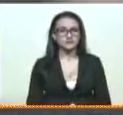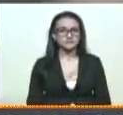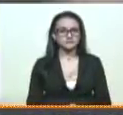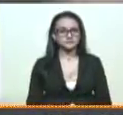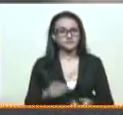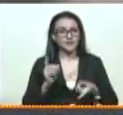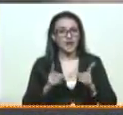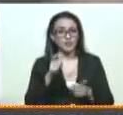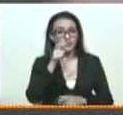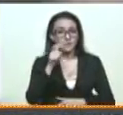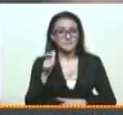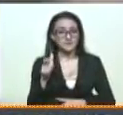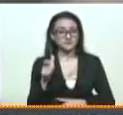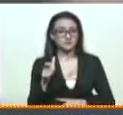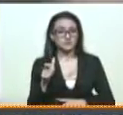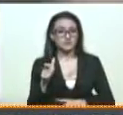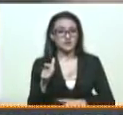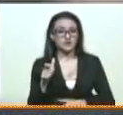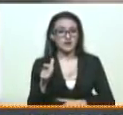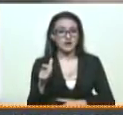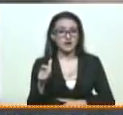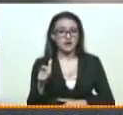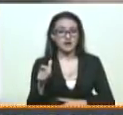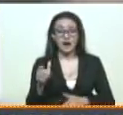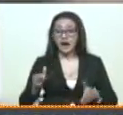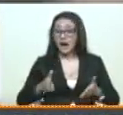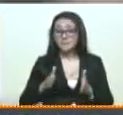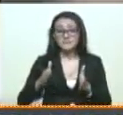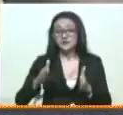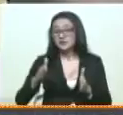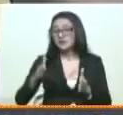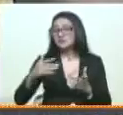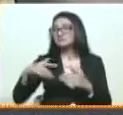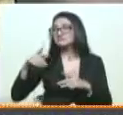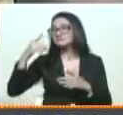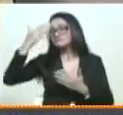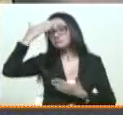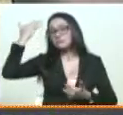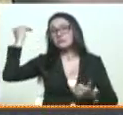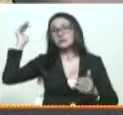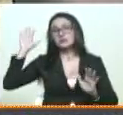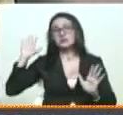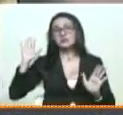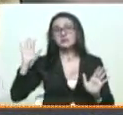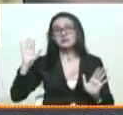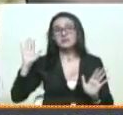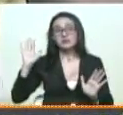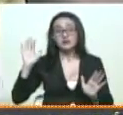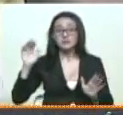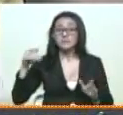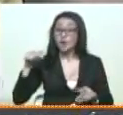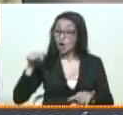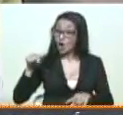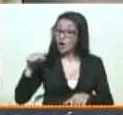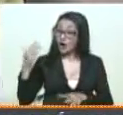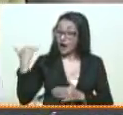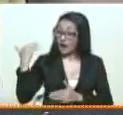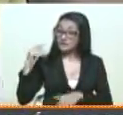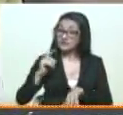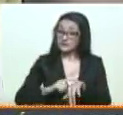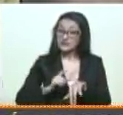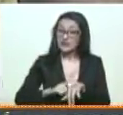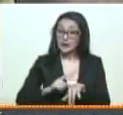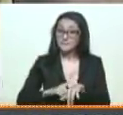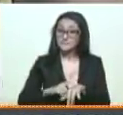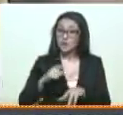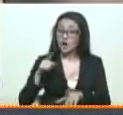Algunos de ellos incluso en el camino se perdieron, pero en su tiempo fueron protagonistas de las